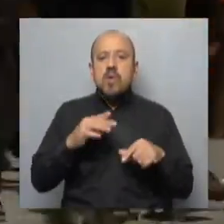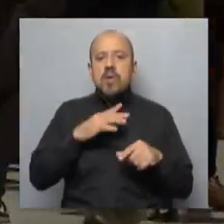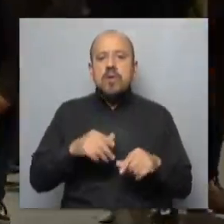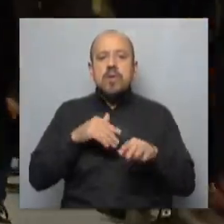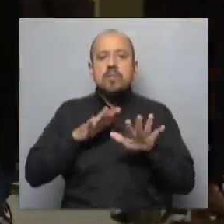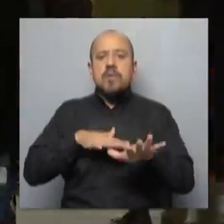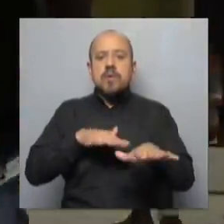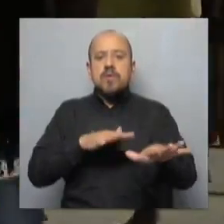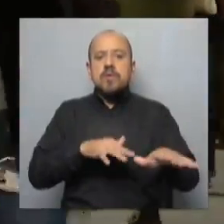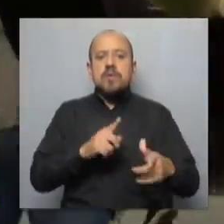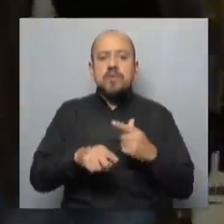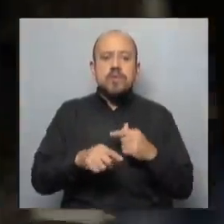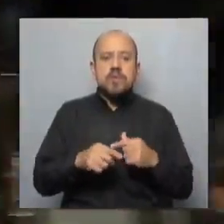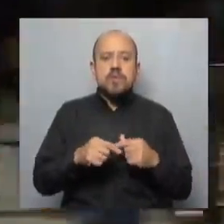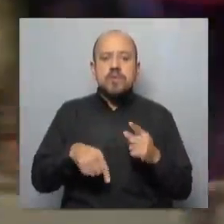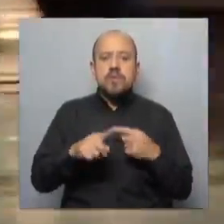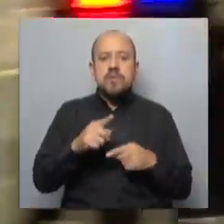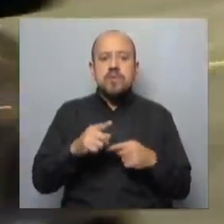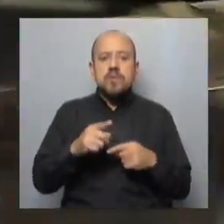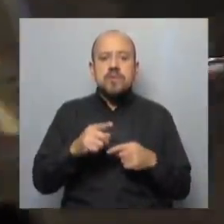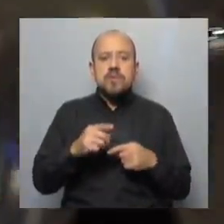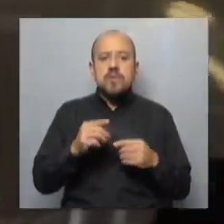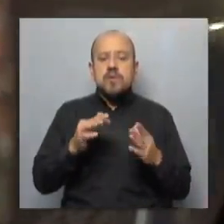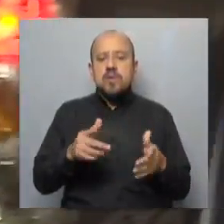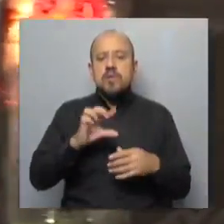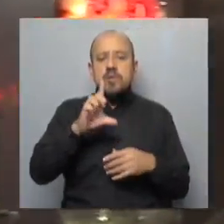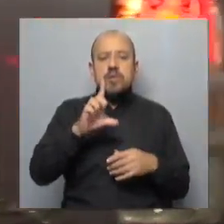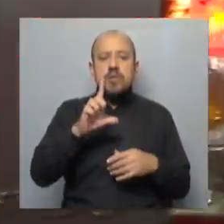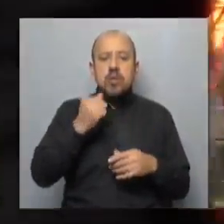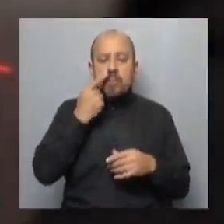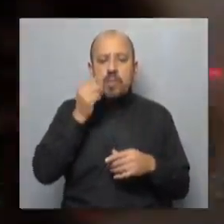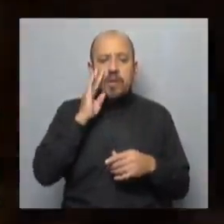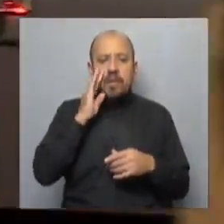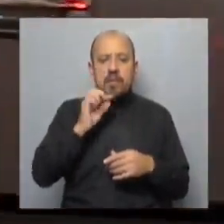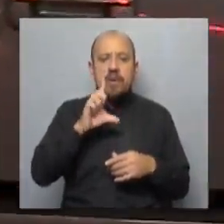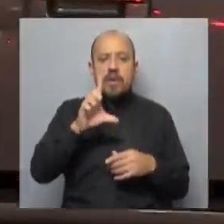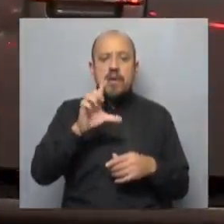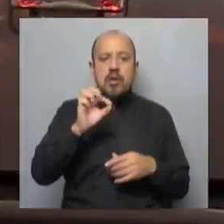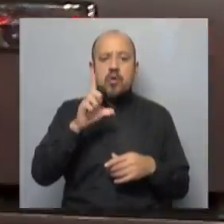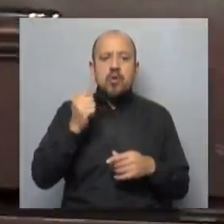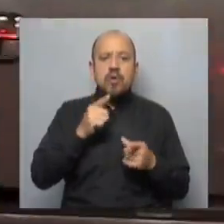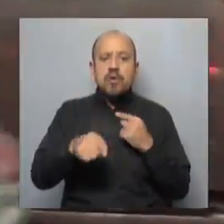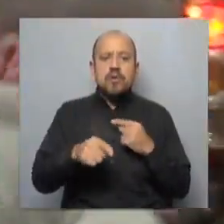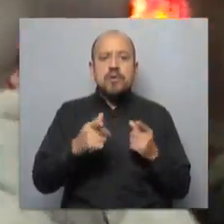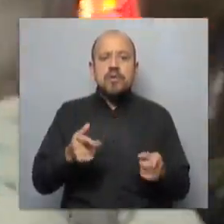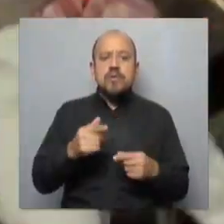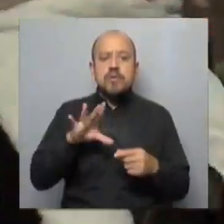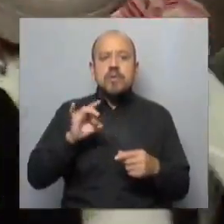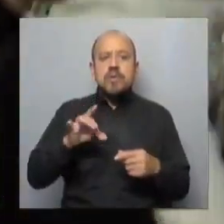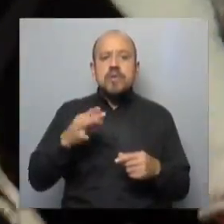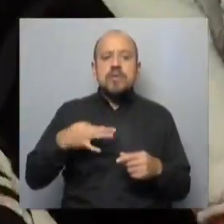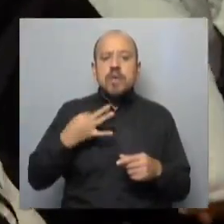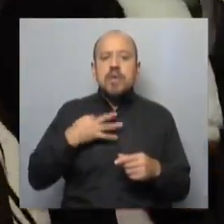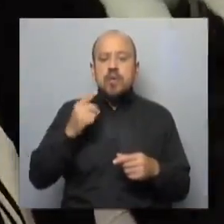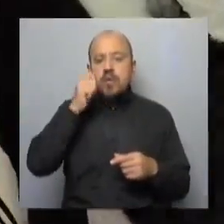marchando arena del monte junto a diego sombra les padres de los chavales de la adolescente argentina de 15 años que fue